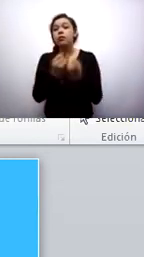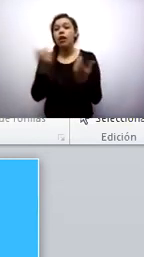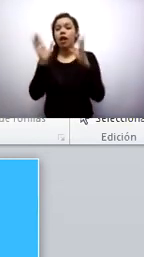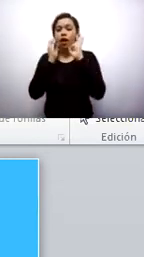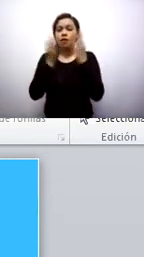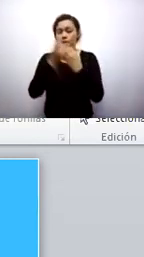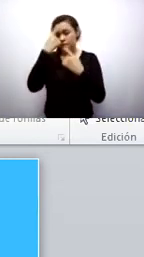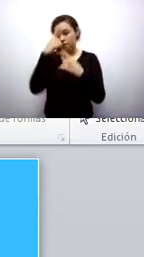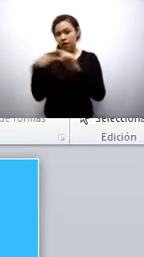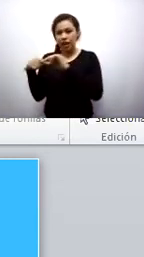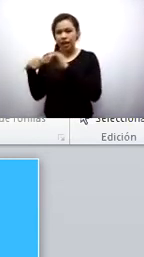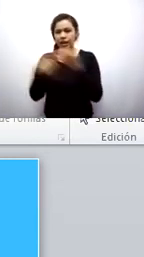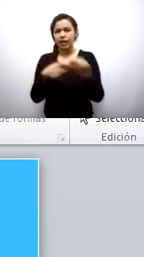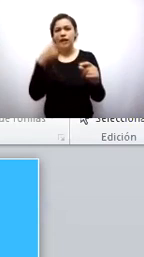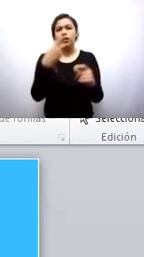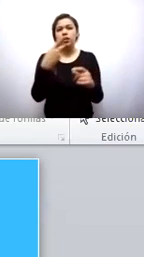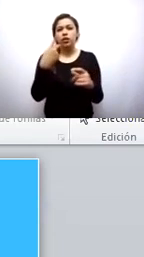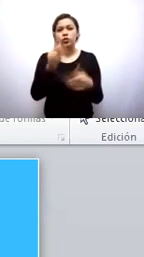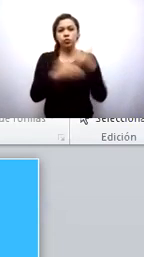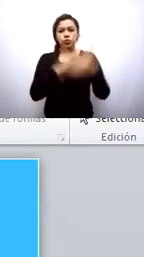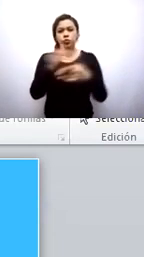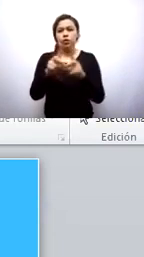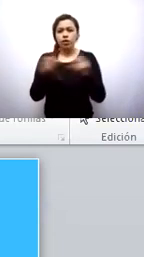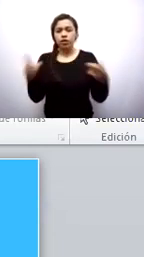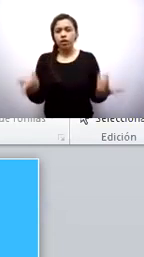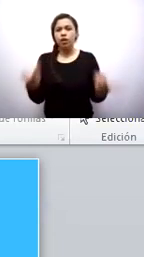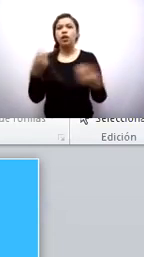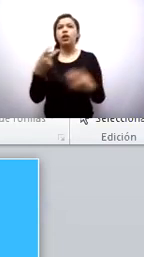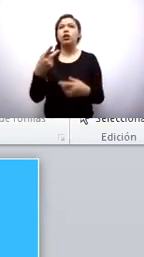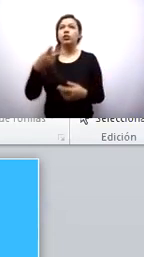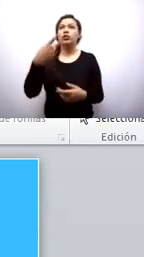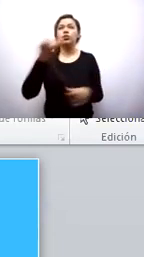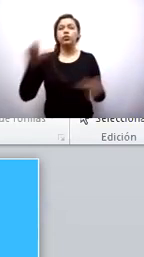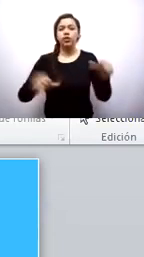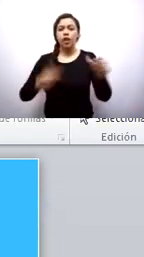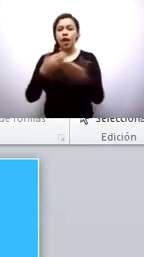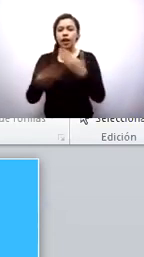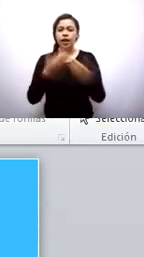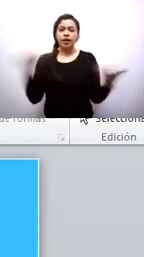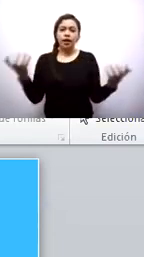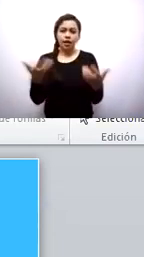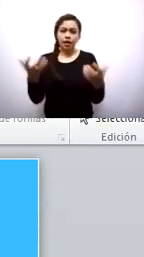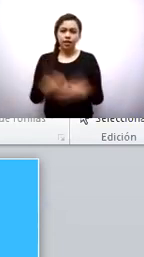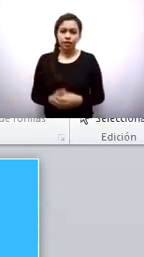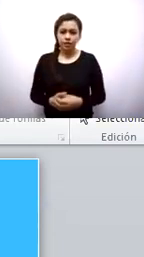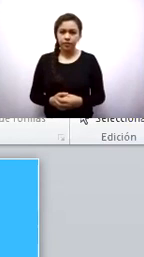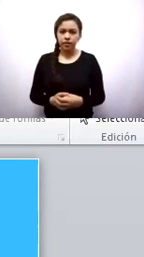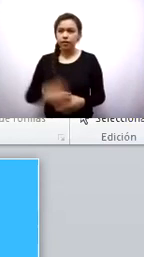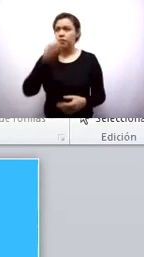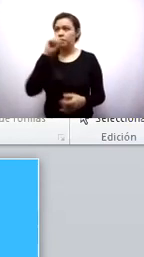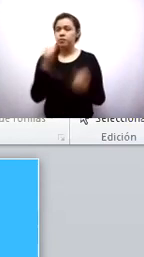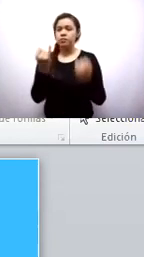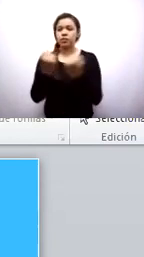orientados con respecto a su desempeño, con respecto a cada una de las acciones que ellos van generando, y también tienen un